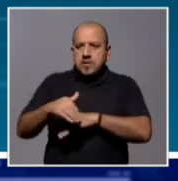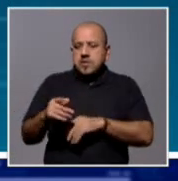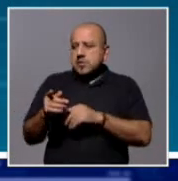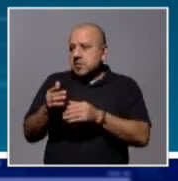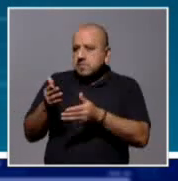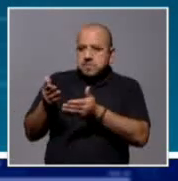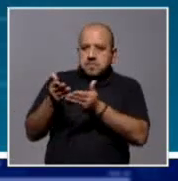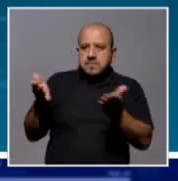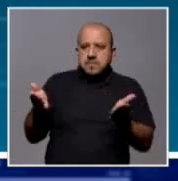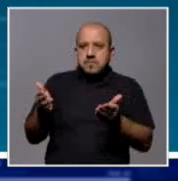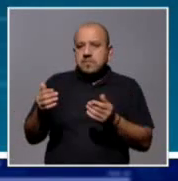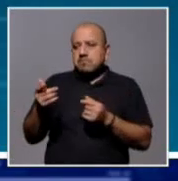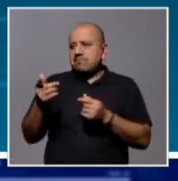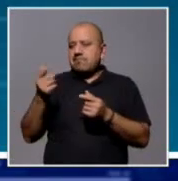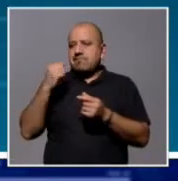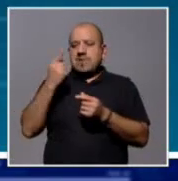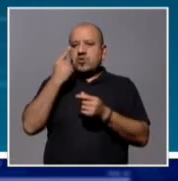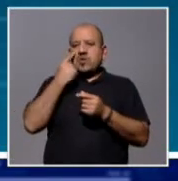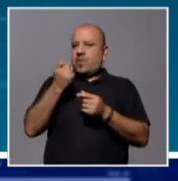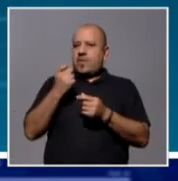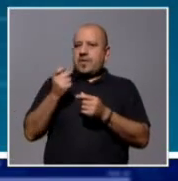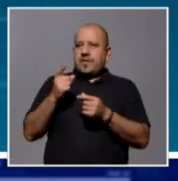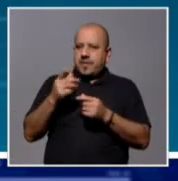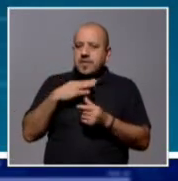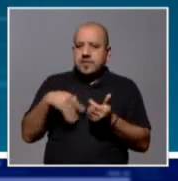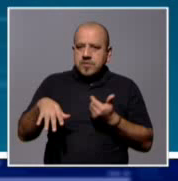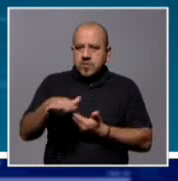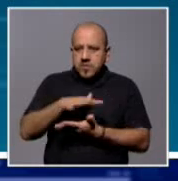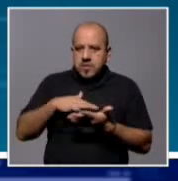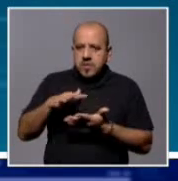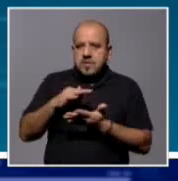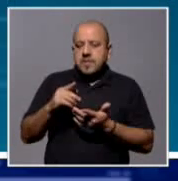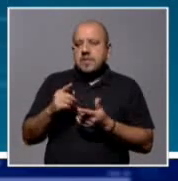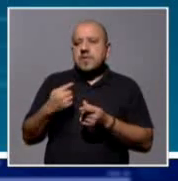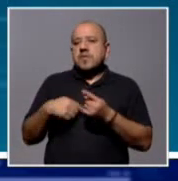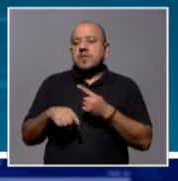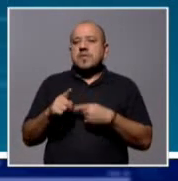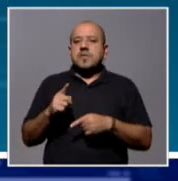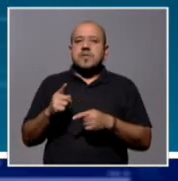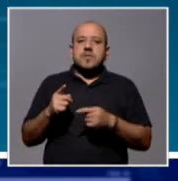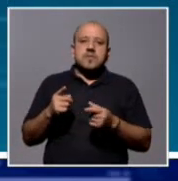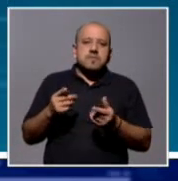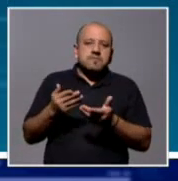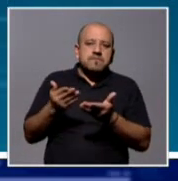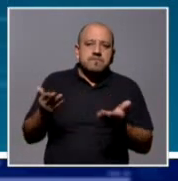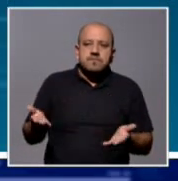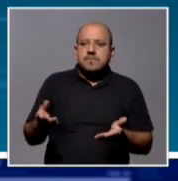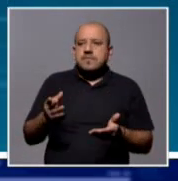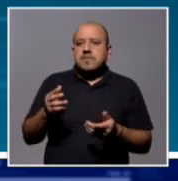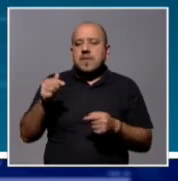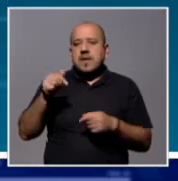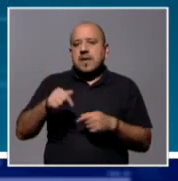hay poca conciencia general de lo que está sucediendo. Si bien los casos